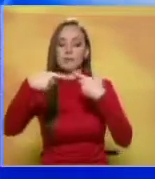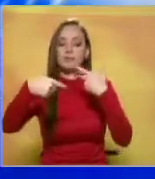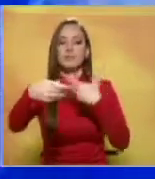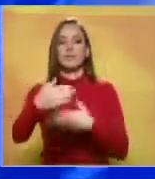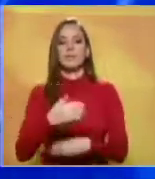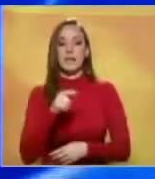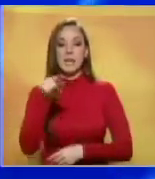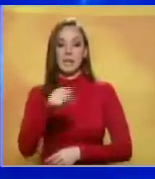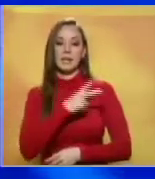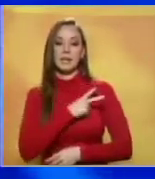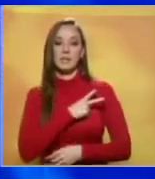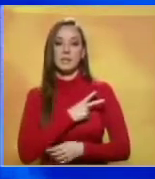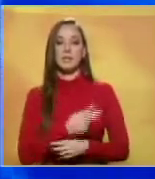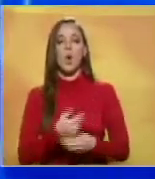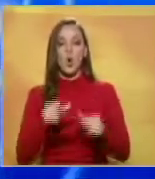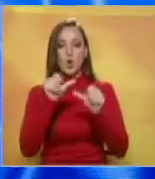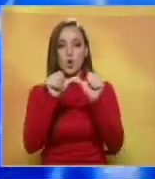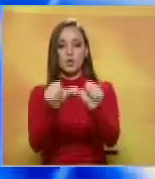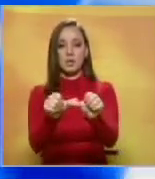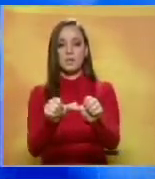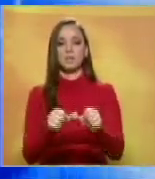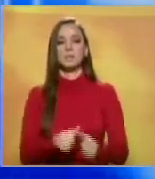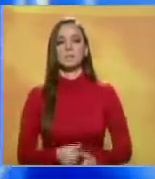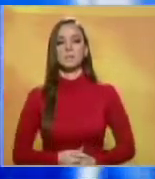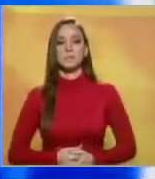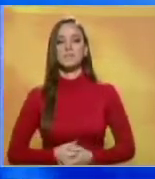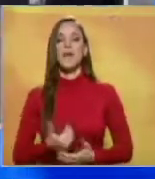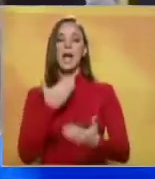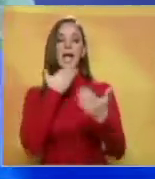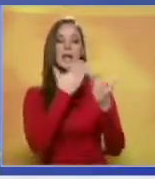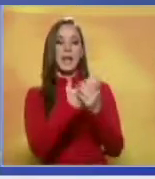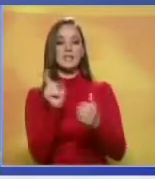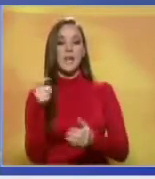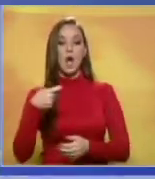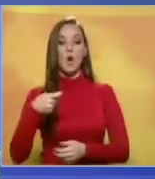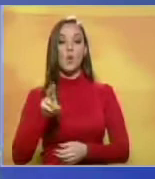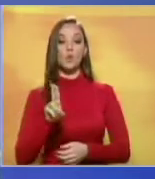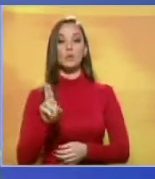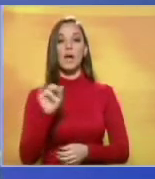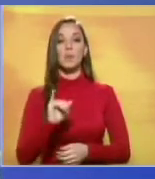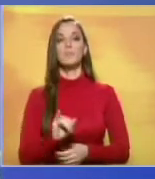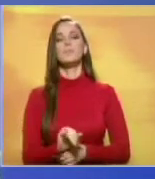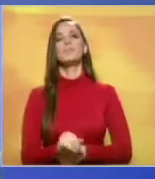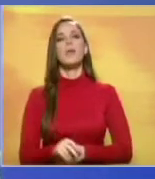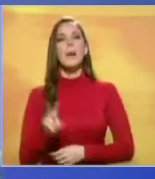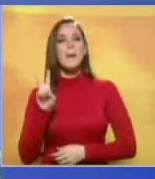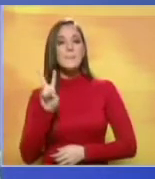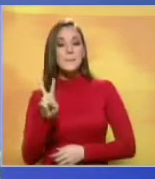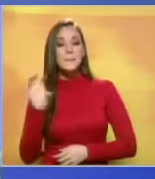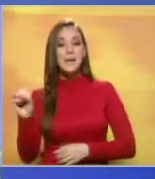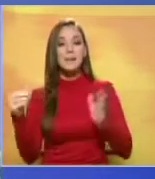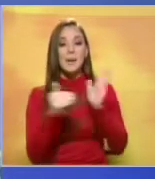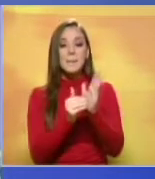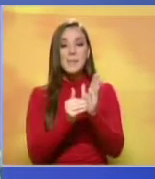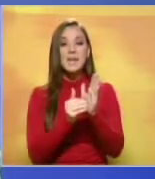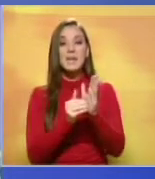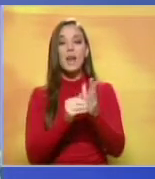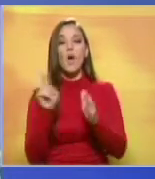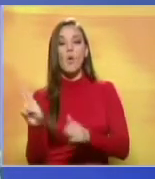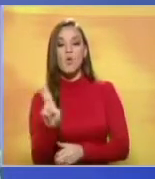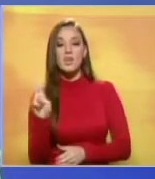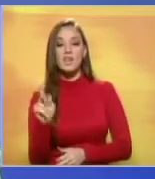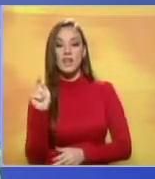nuestra emisión meridiana ustedes continúen con mucho más gracias gustado con 20.000 unidades tributos fue sancionada este martes la empresa